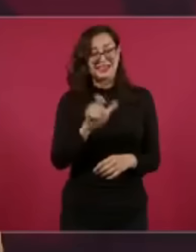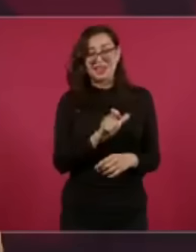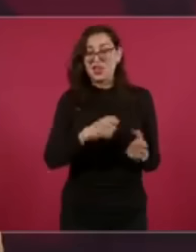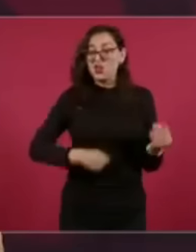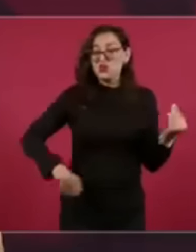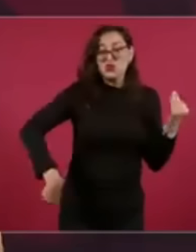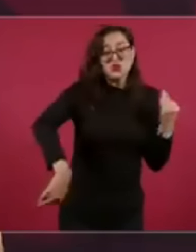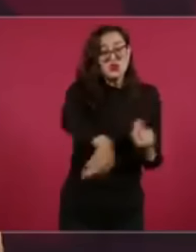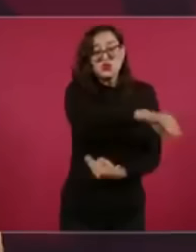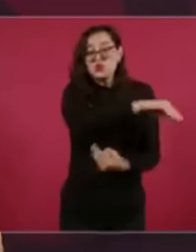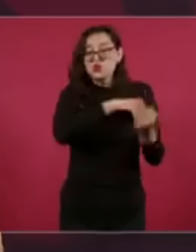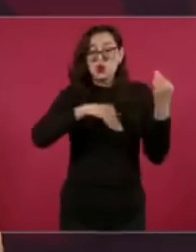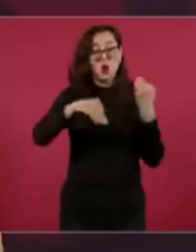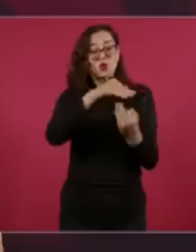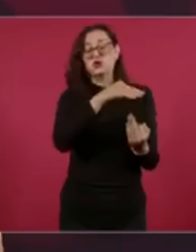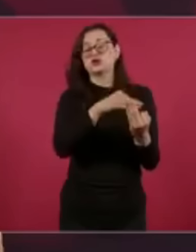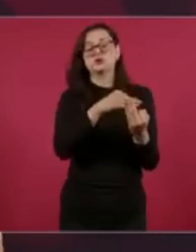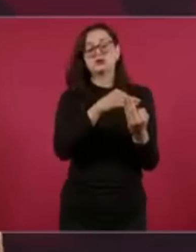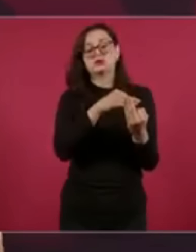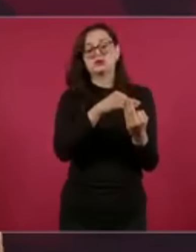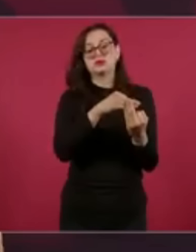todos. Habían